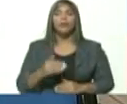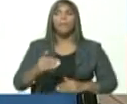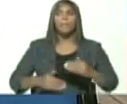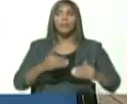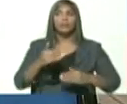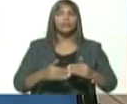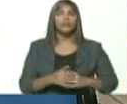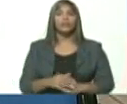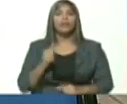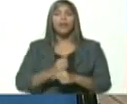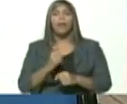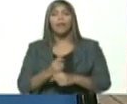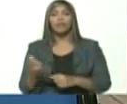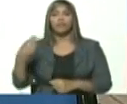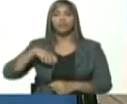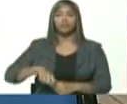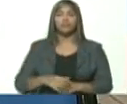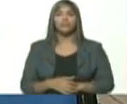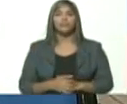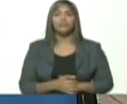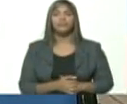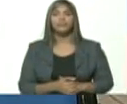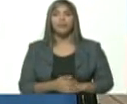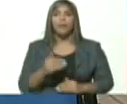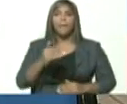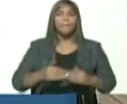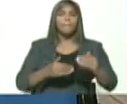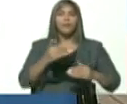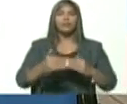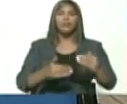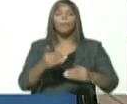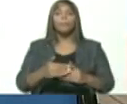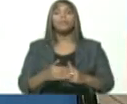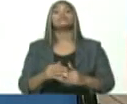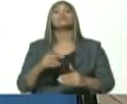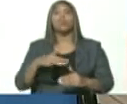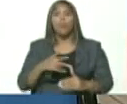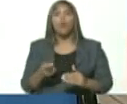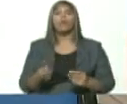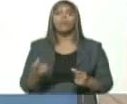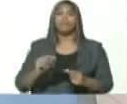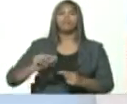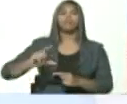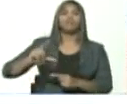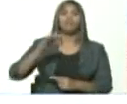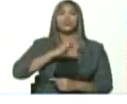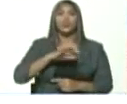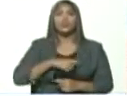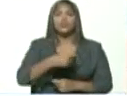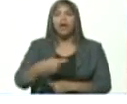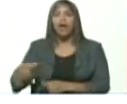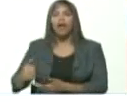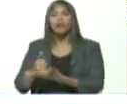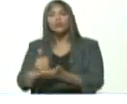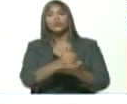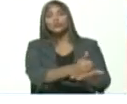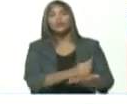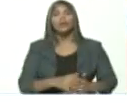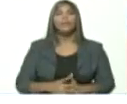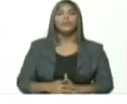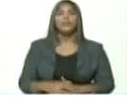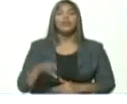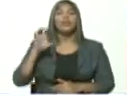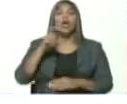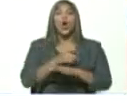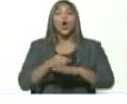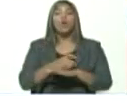los trabajadores, ustedes verán. Y paso a paso recuperaremos aún más la inversión social, para que el estado